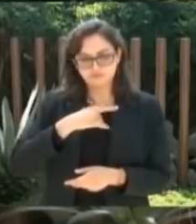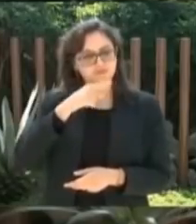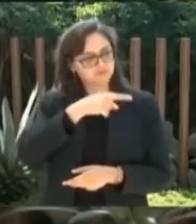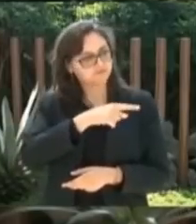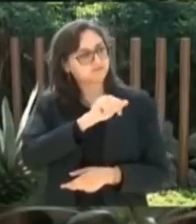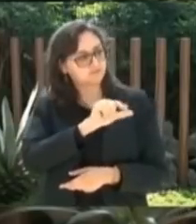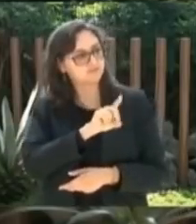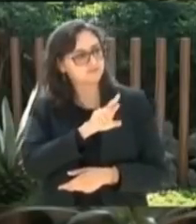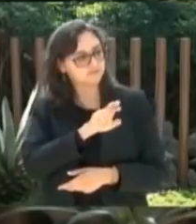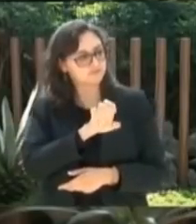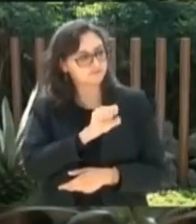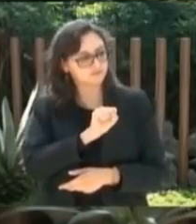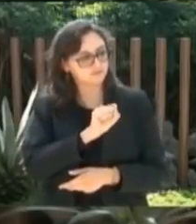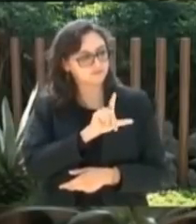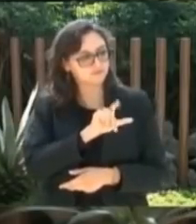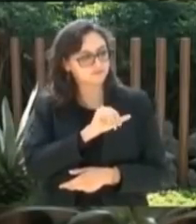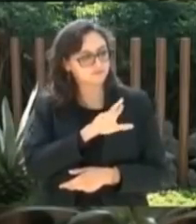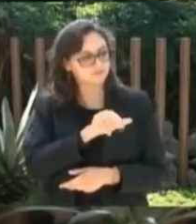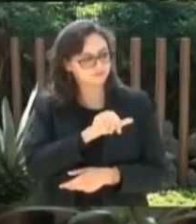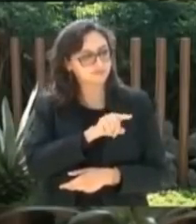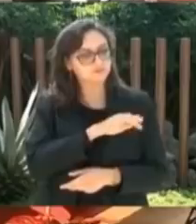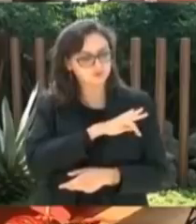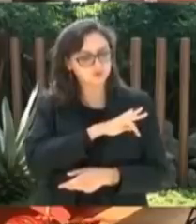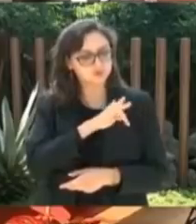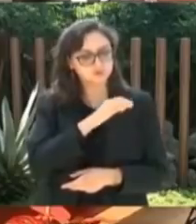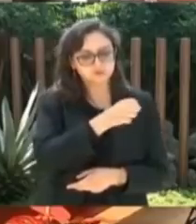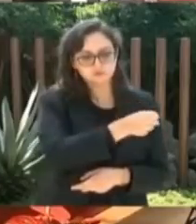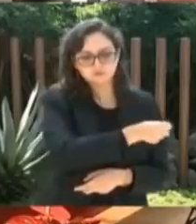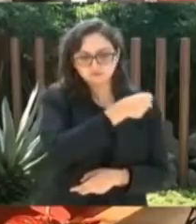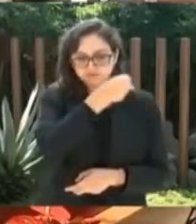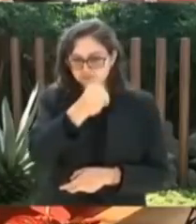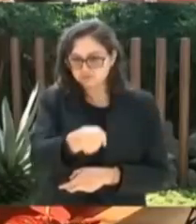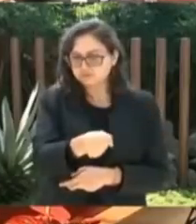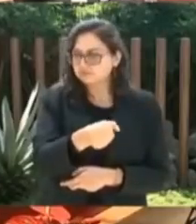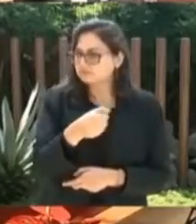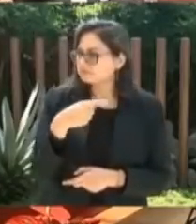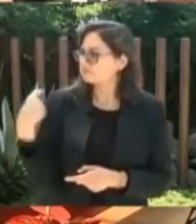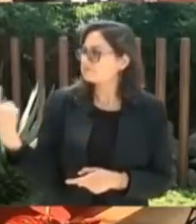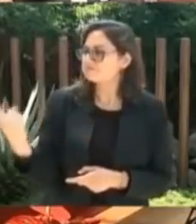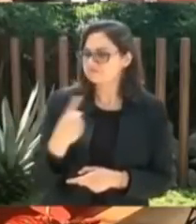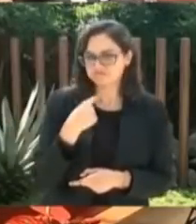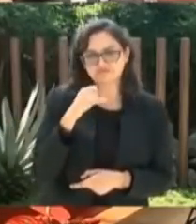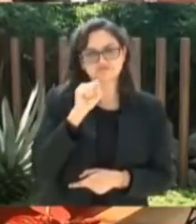Lira podía ser, y todos estuvimos de acuerdo.